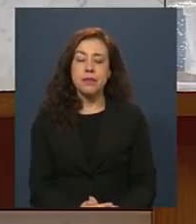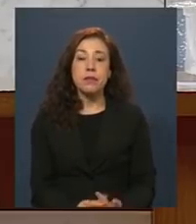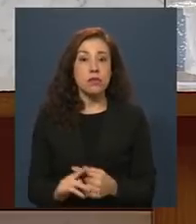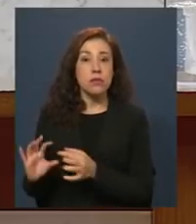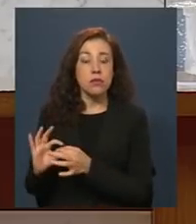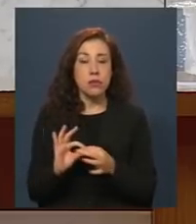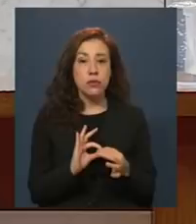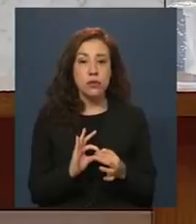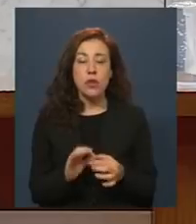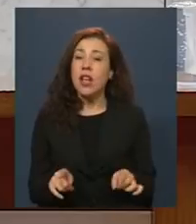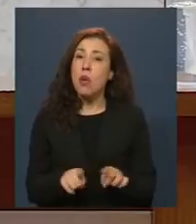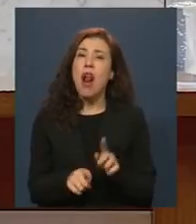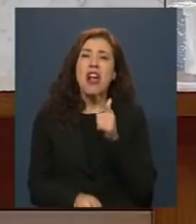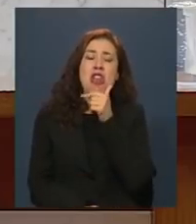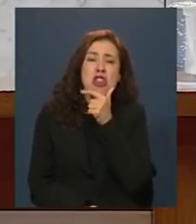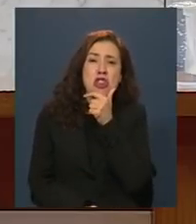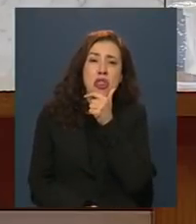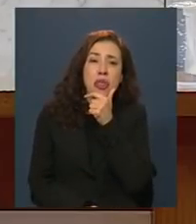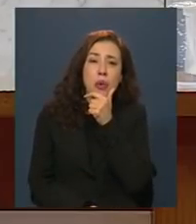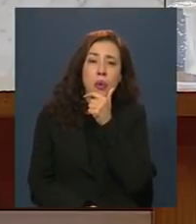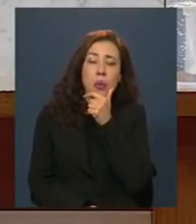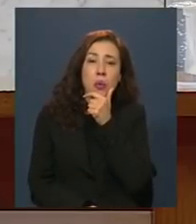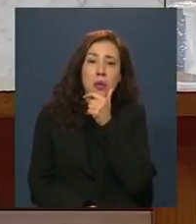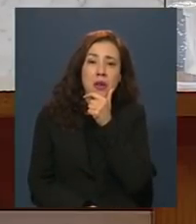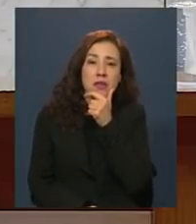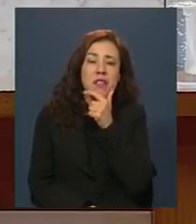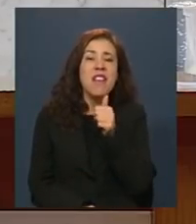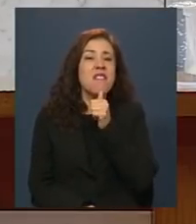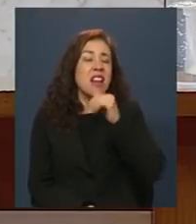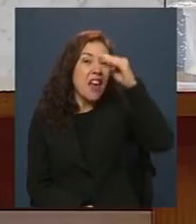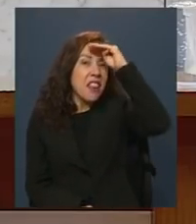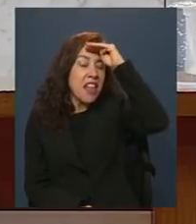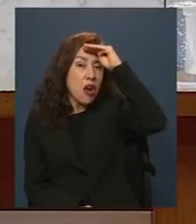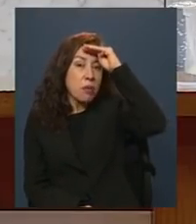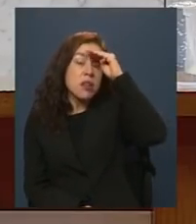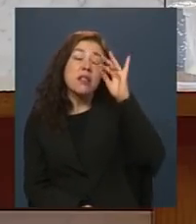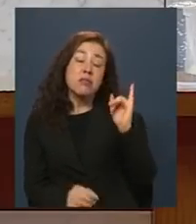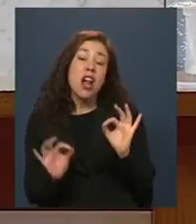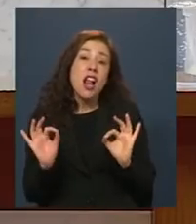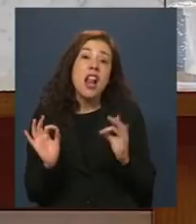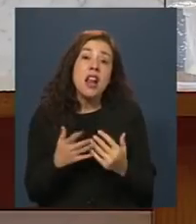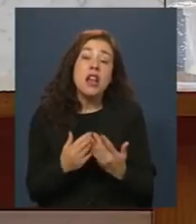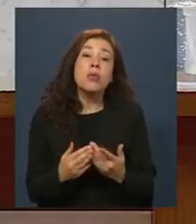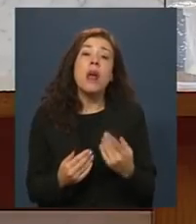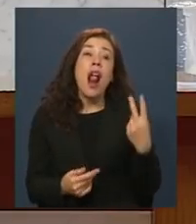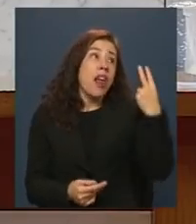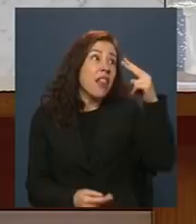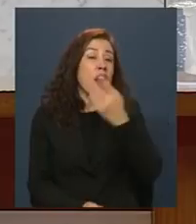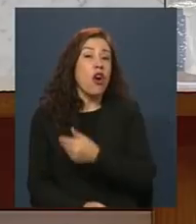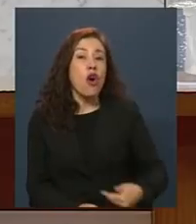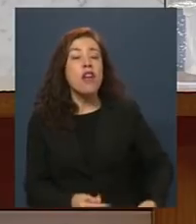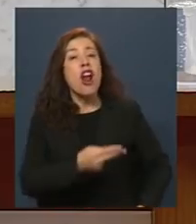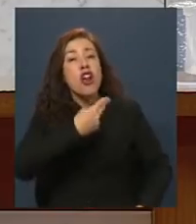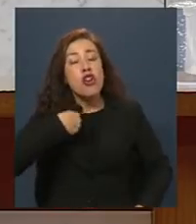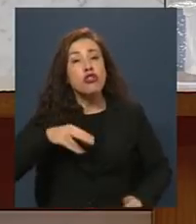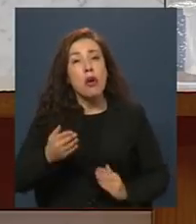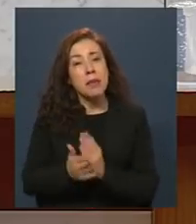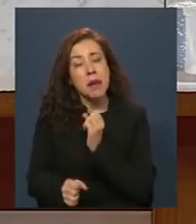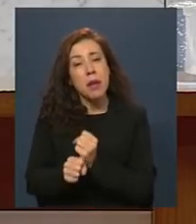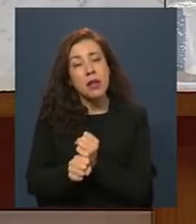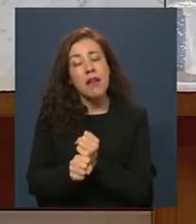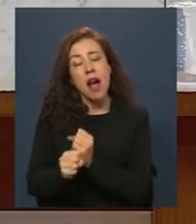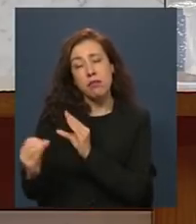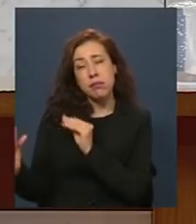eso que, pese a las dudas, pese a las desconfianzas legítimas hacia el Gobierno, nos dispusimos a iniciar un